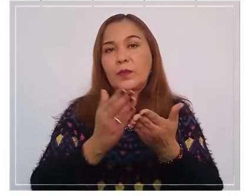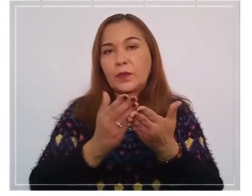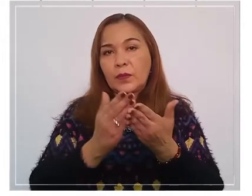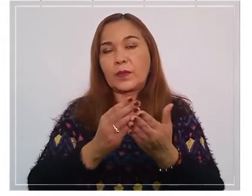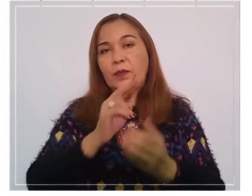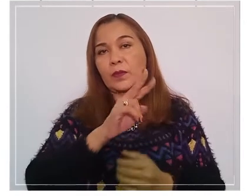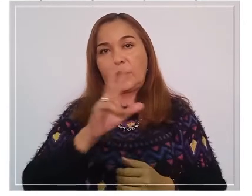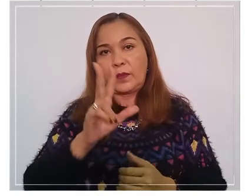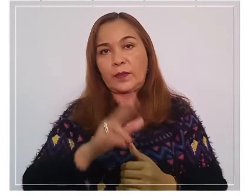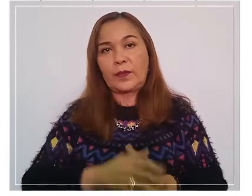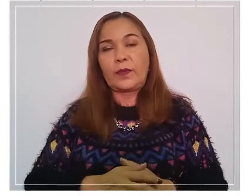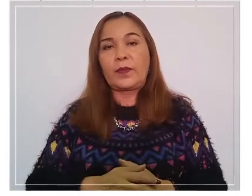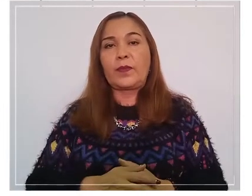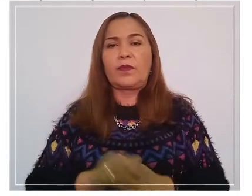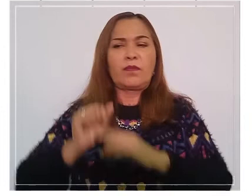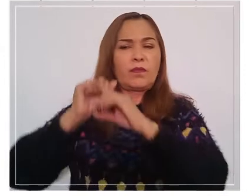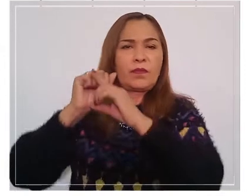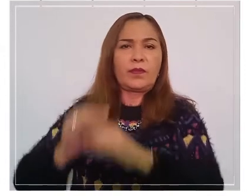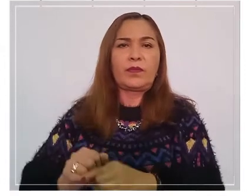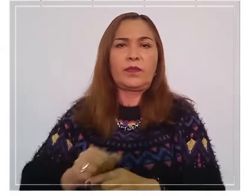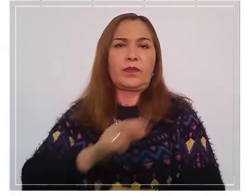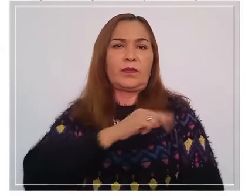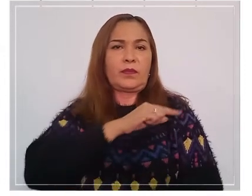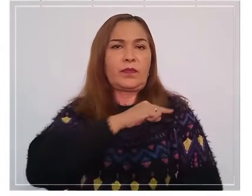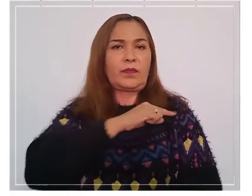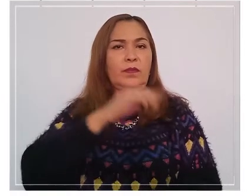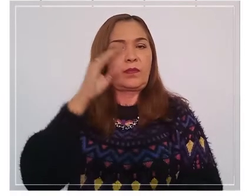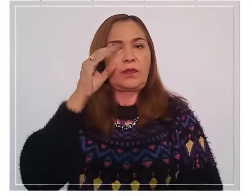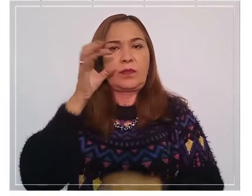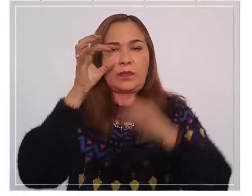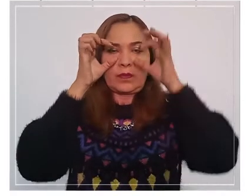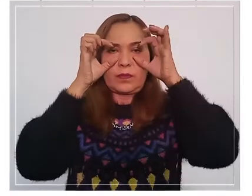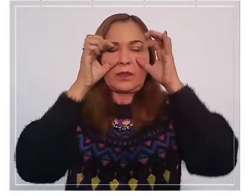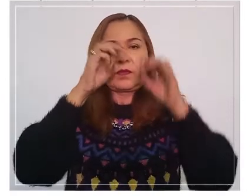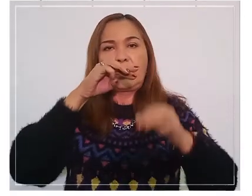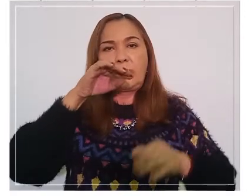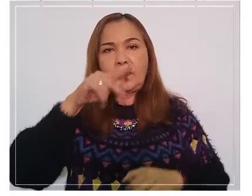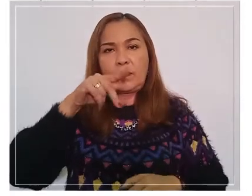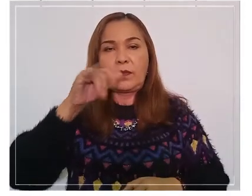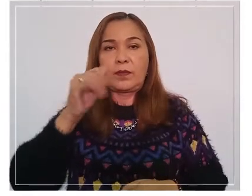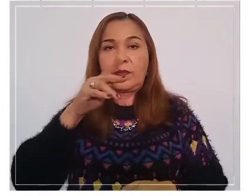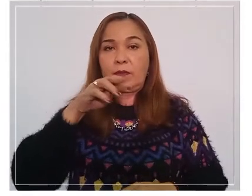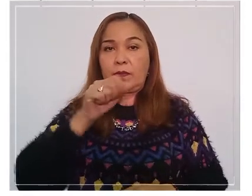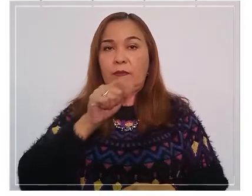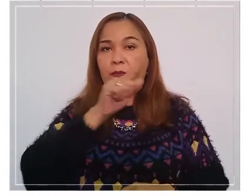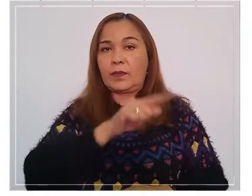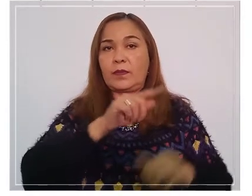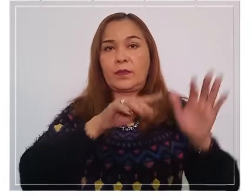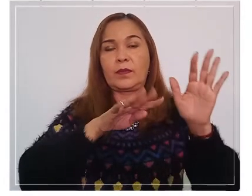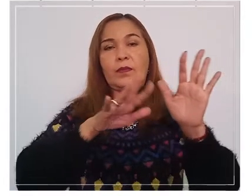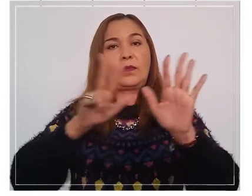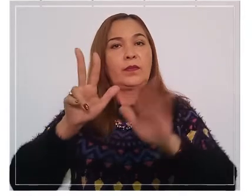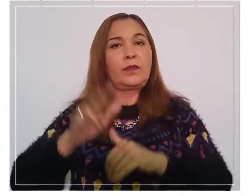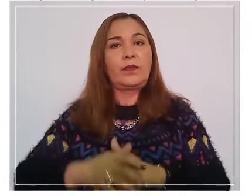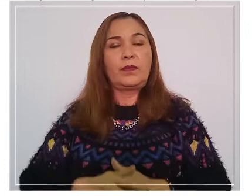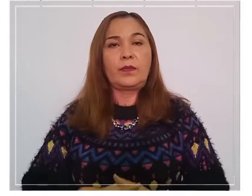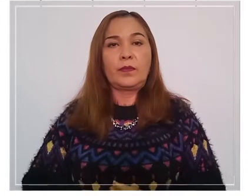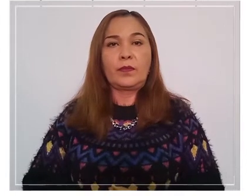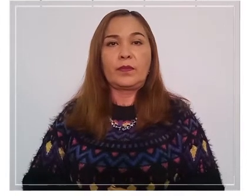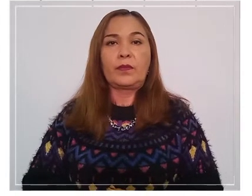23 derrocamiento del general marcos pérez jiménez 1958